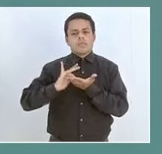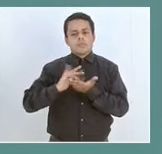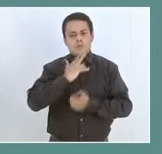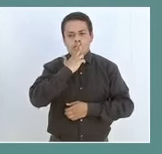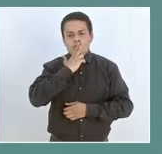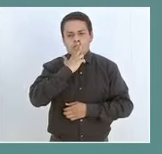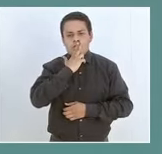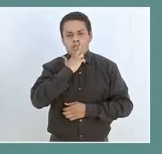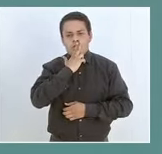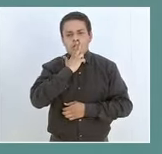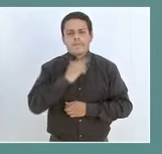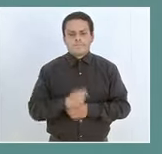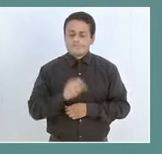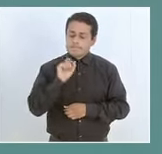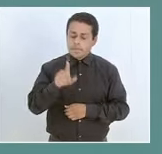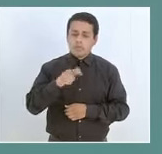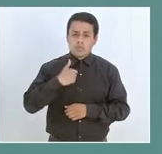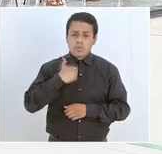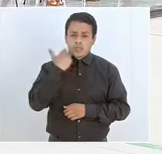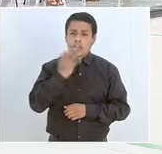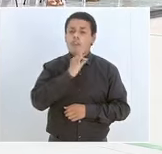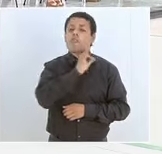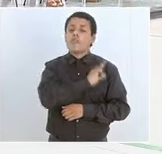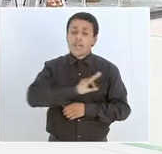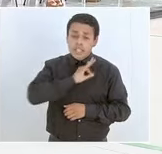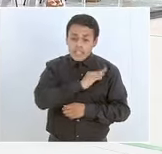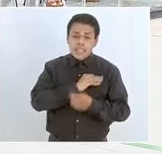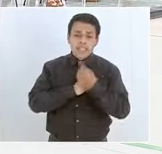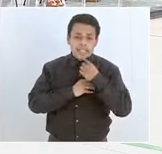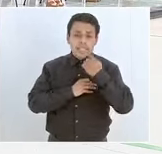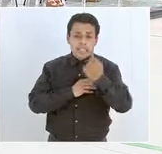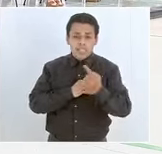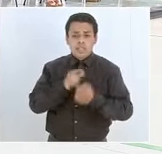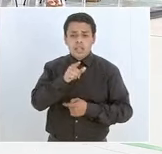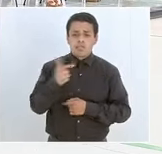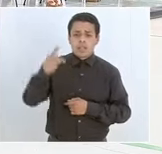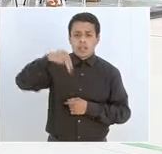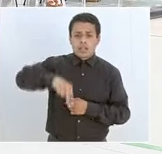también felicito a los integrantes de la Guardia Nacional,